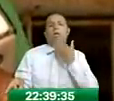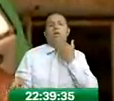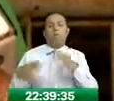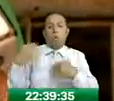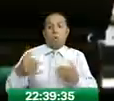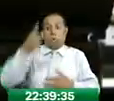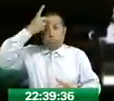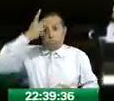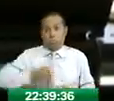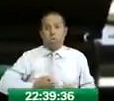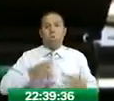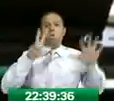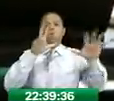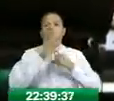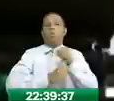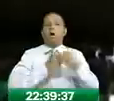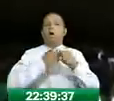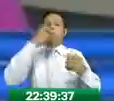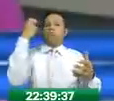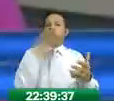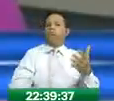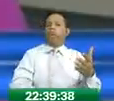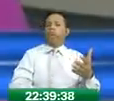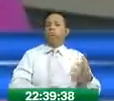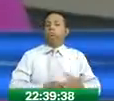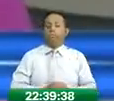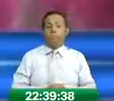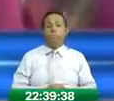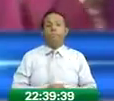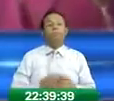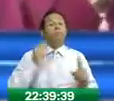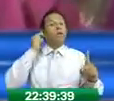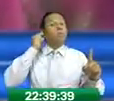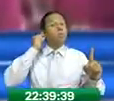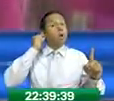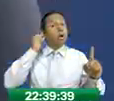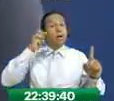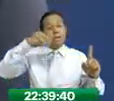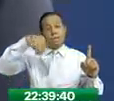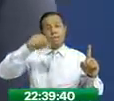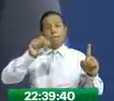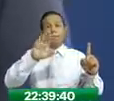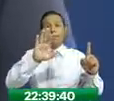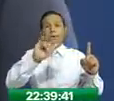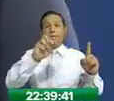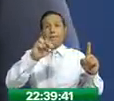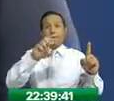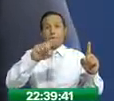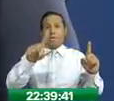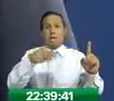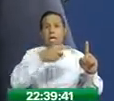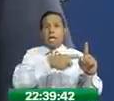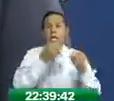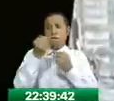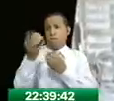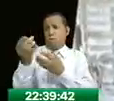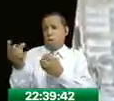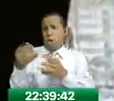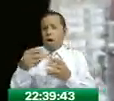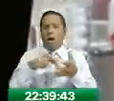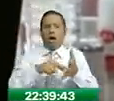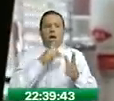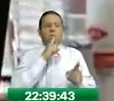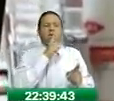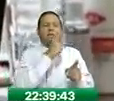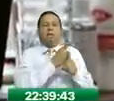de 8 años. Salazar además mencionó que el testimonio de Pamela Martínez demostró la responsabilidad de Rafael Correa en el delito de cohecho. En ese